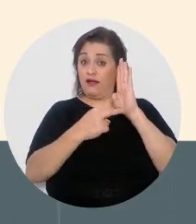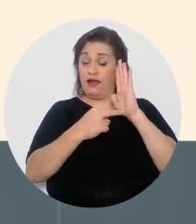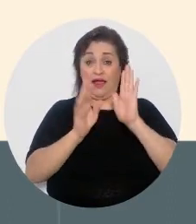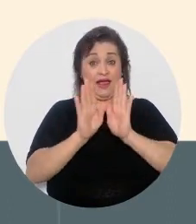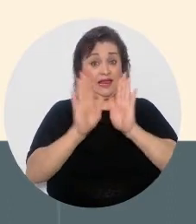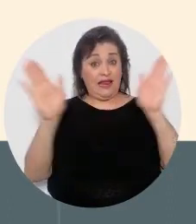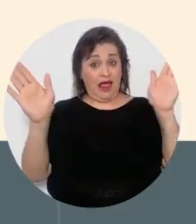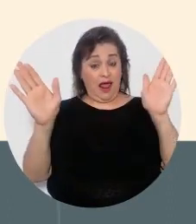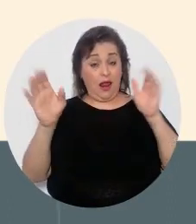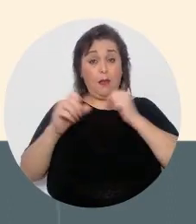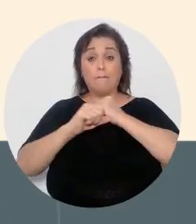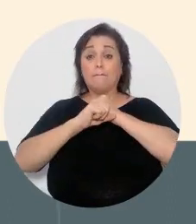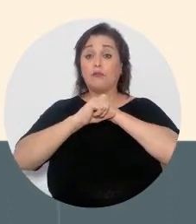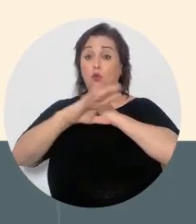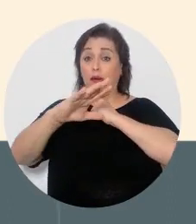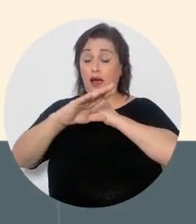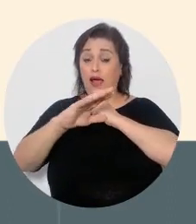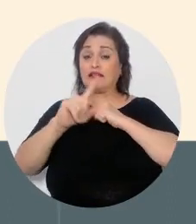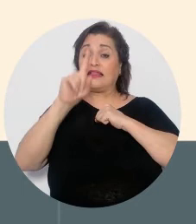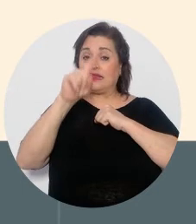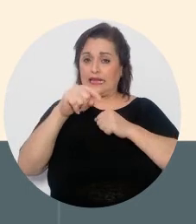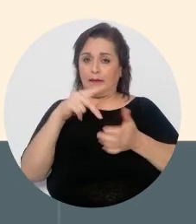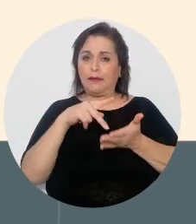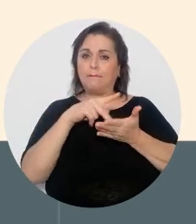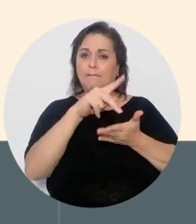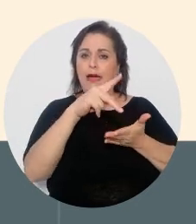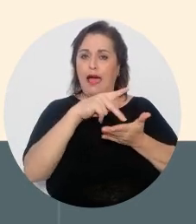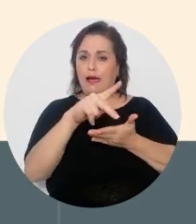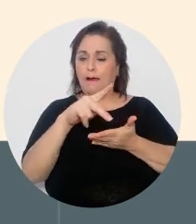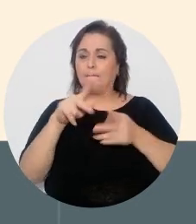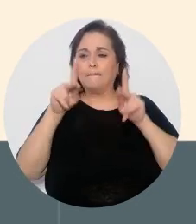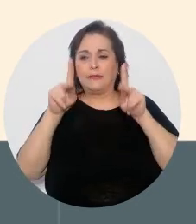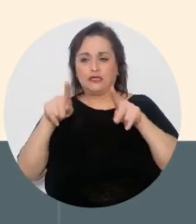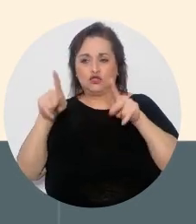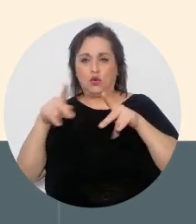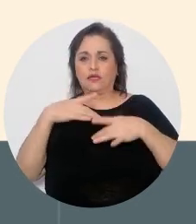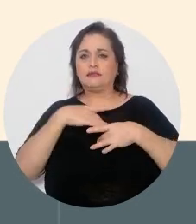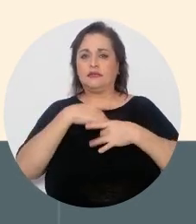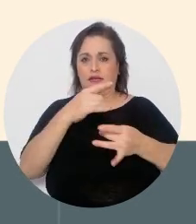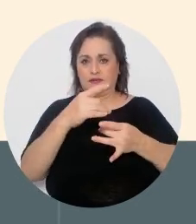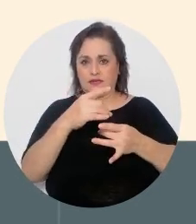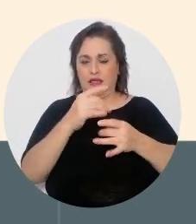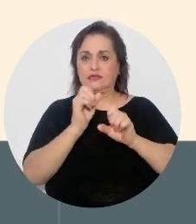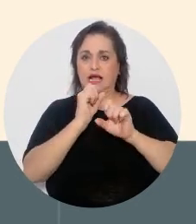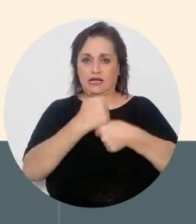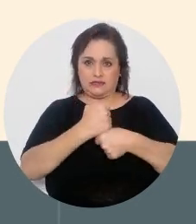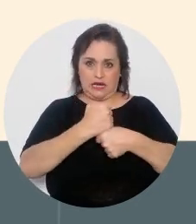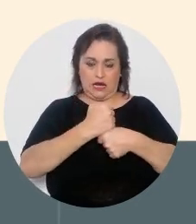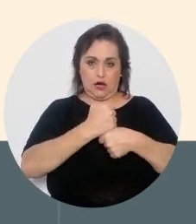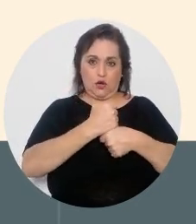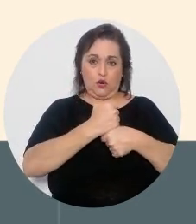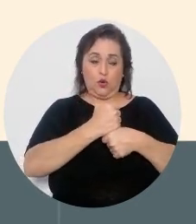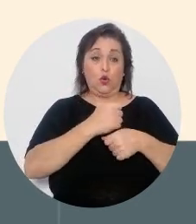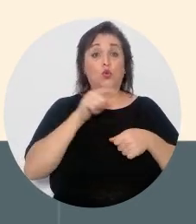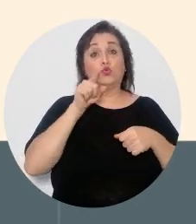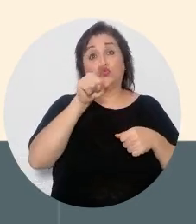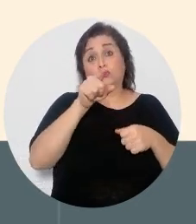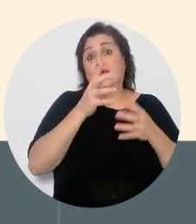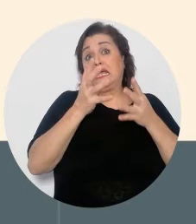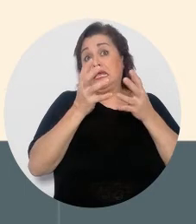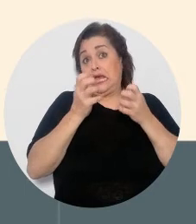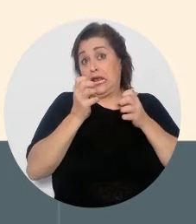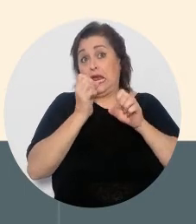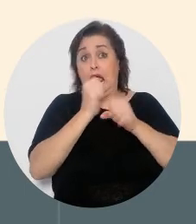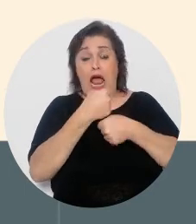Como regla general, la propaganda debe ser costeada por los interesados en pautarla. Es decir,